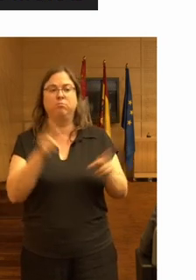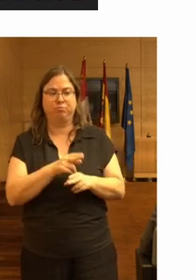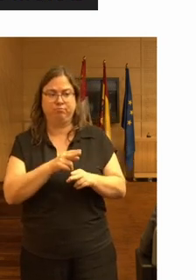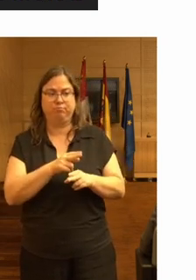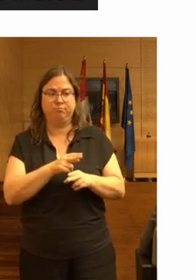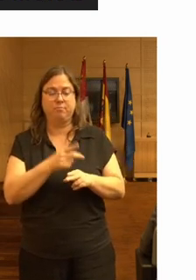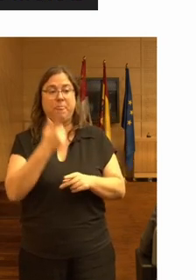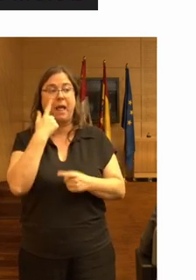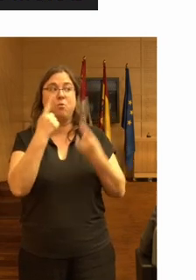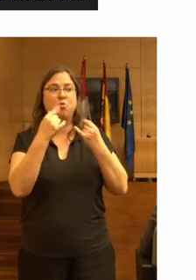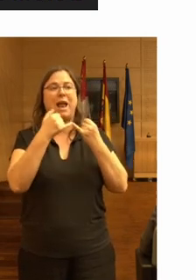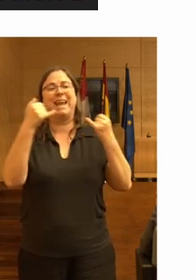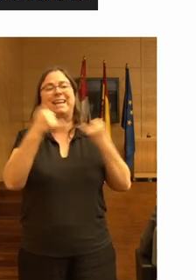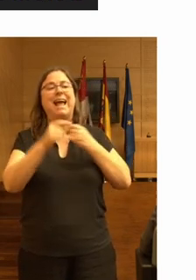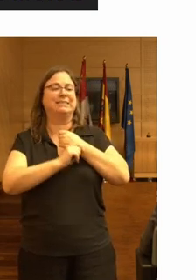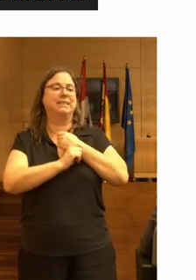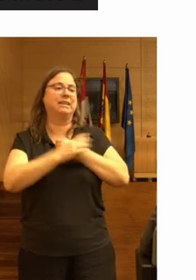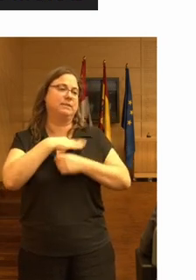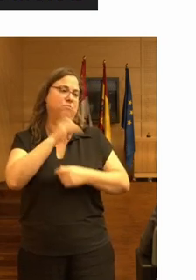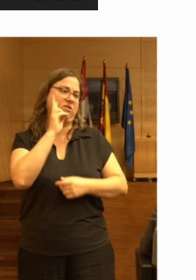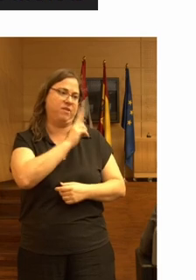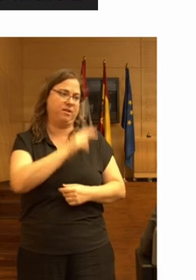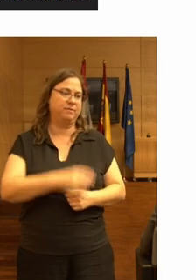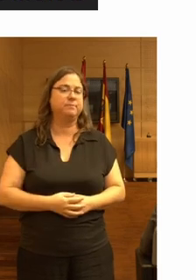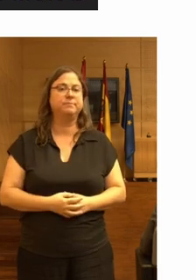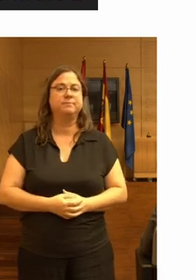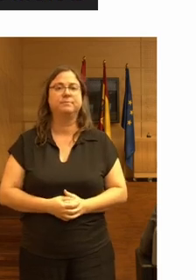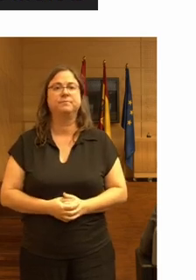sacar algunas líneas estratégicas.